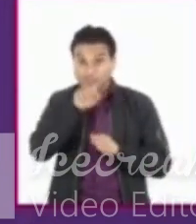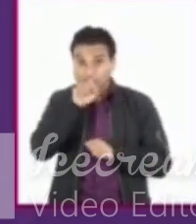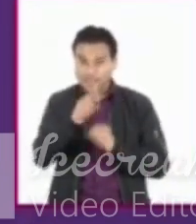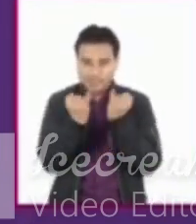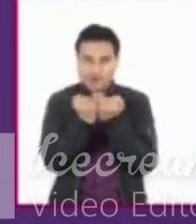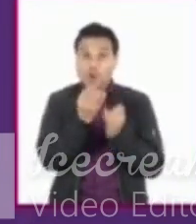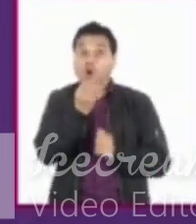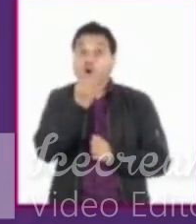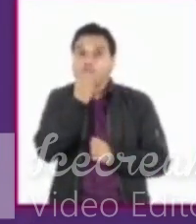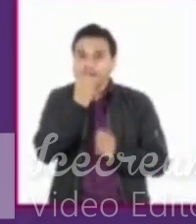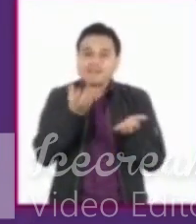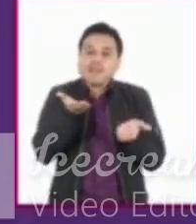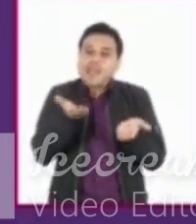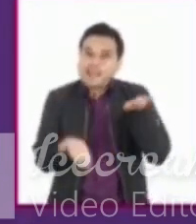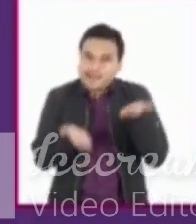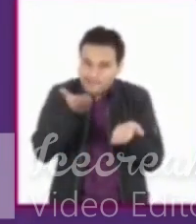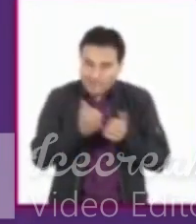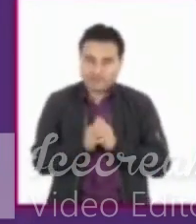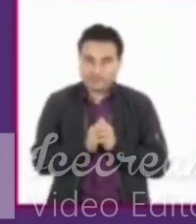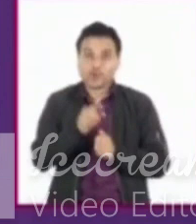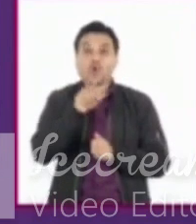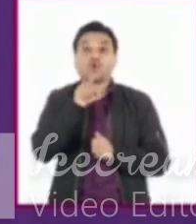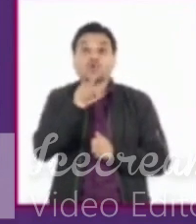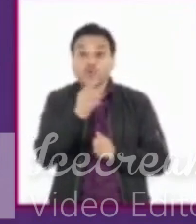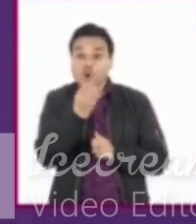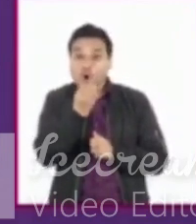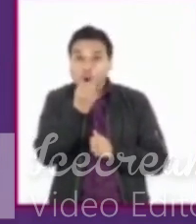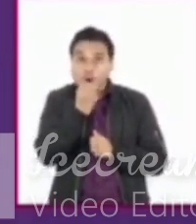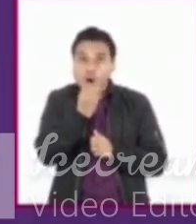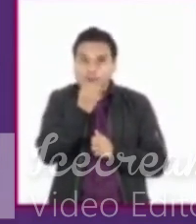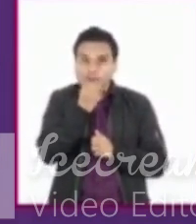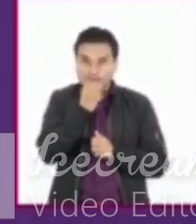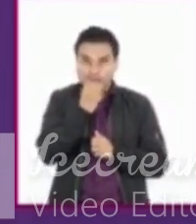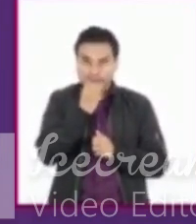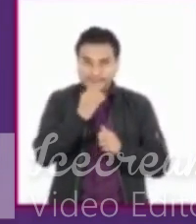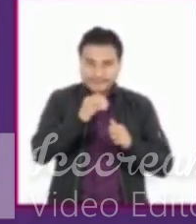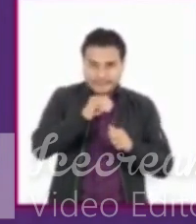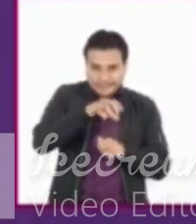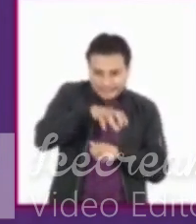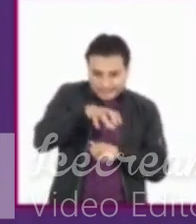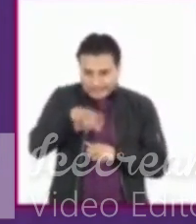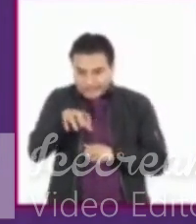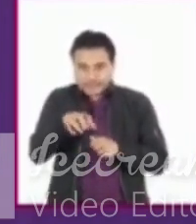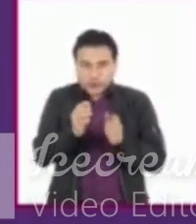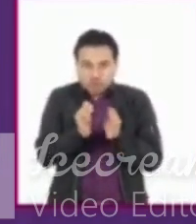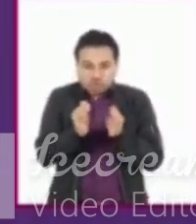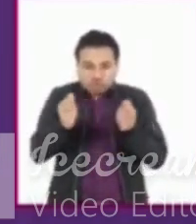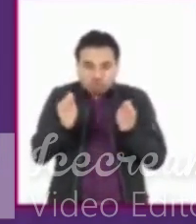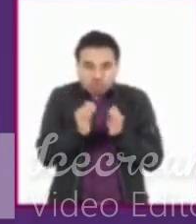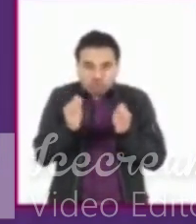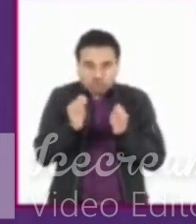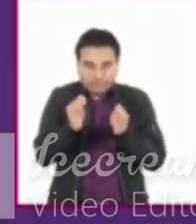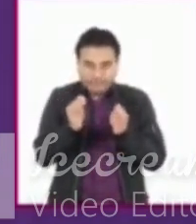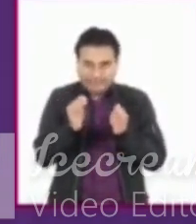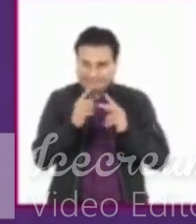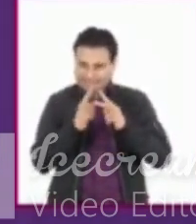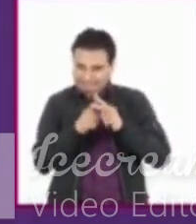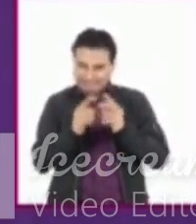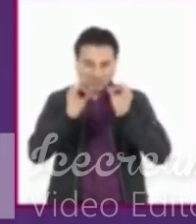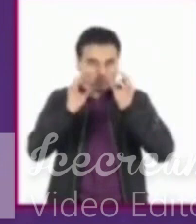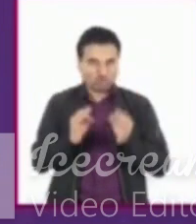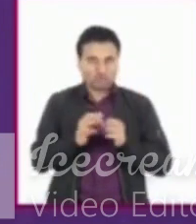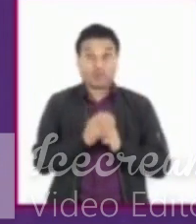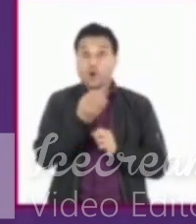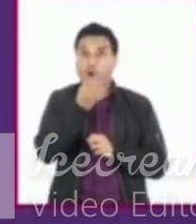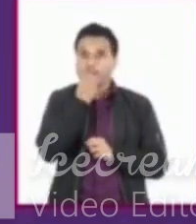equilibrada, es decir, que las porciones de los alimentos sean en cantidades adecuadas. Debe ser